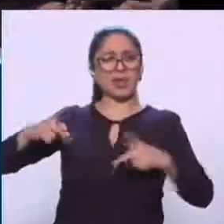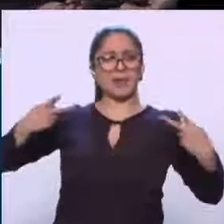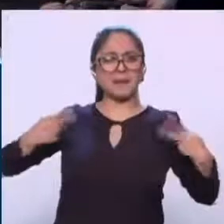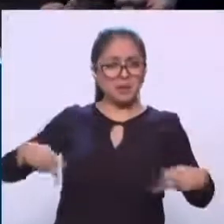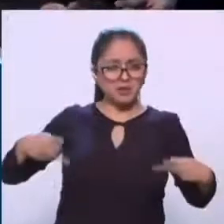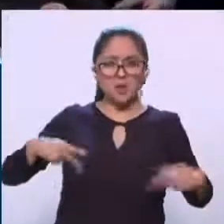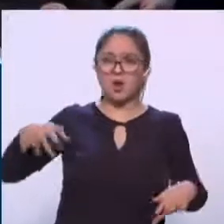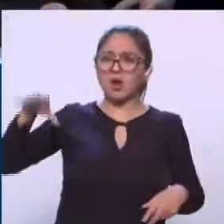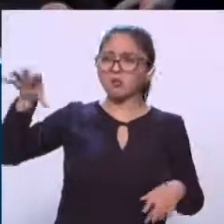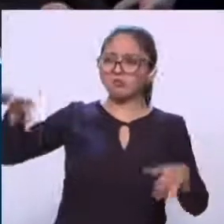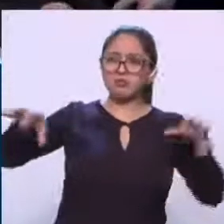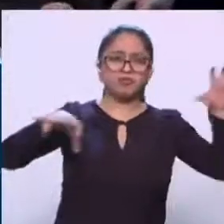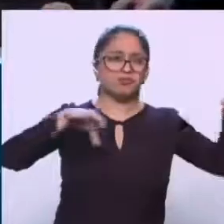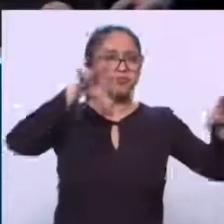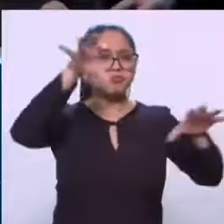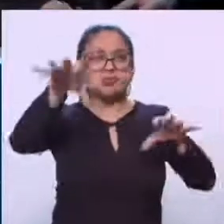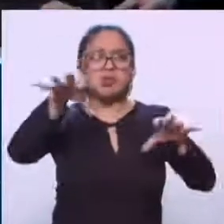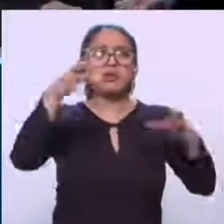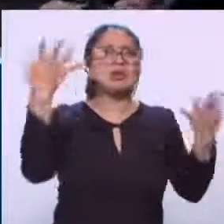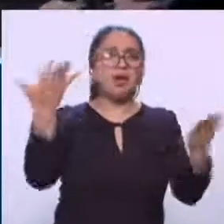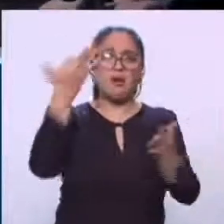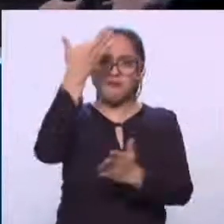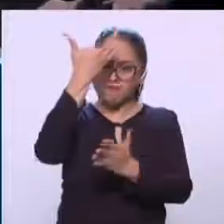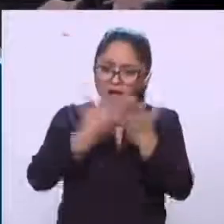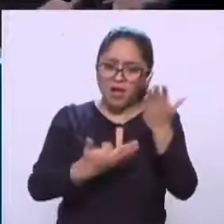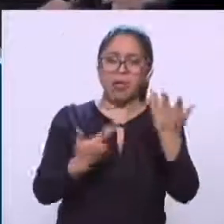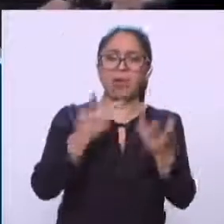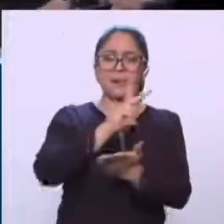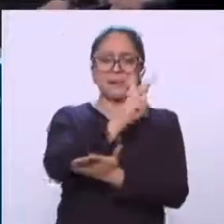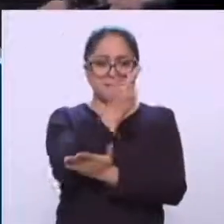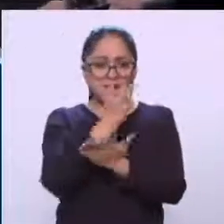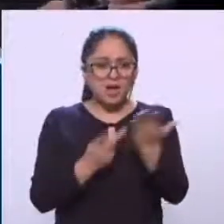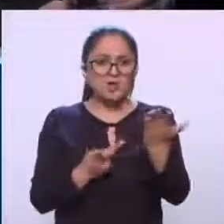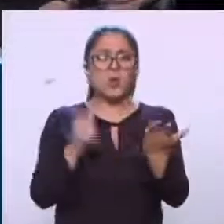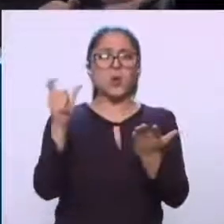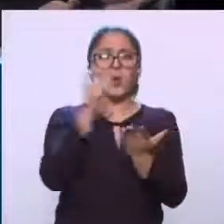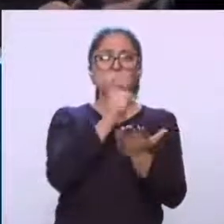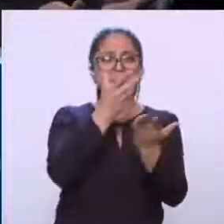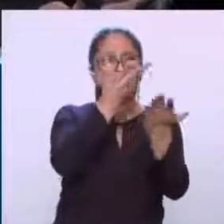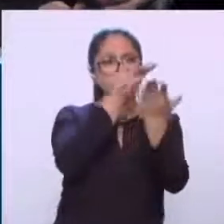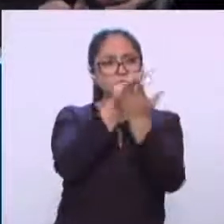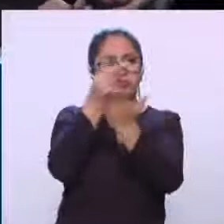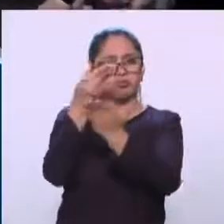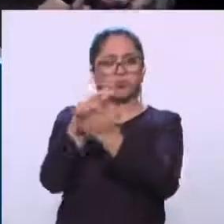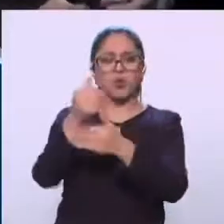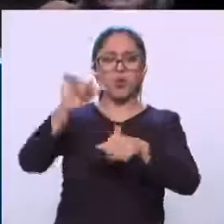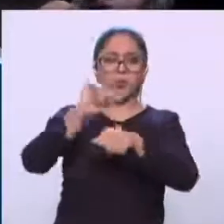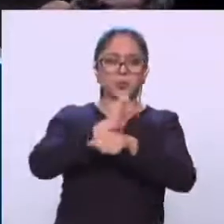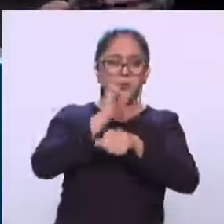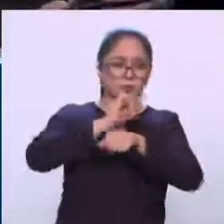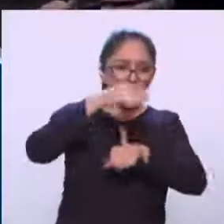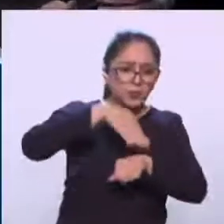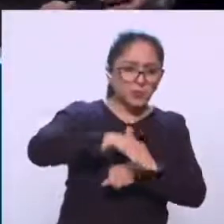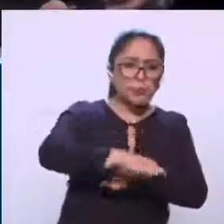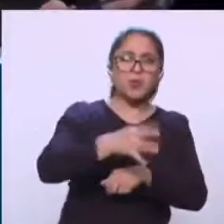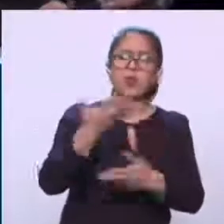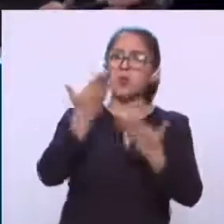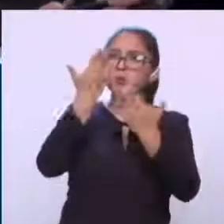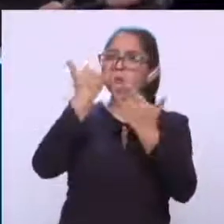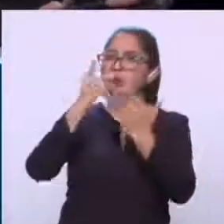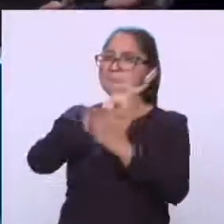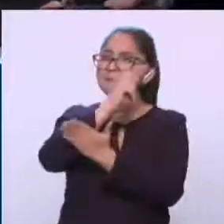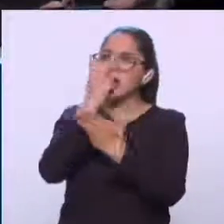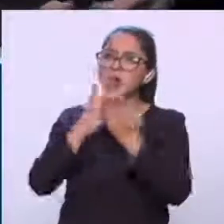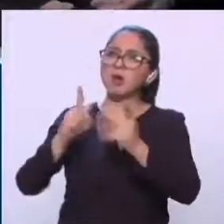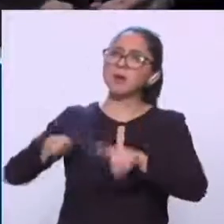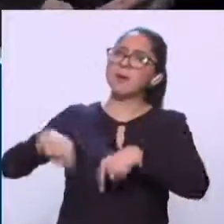distintos ámbitos es que justamente no hay planeación cuando se construye una vialidad, no hay planeación cuando se otorga un permiso a un edificio para